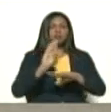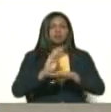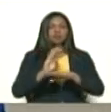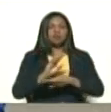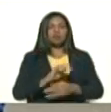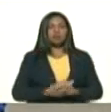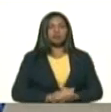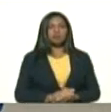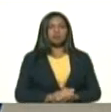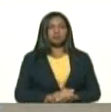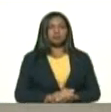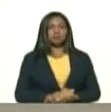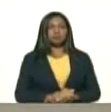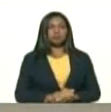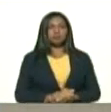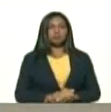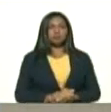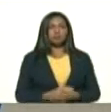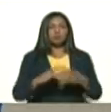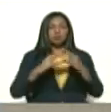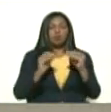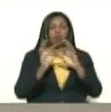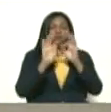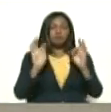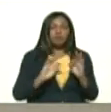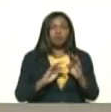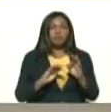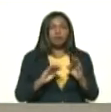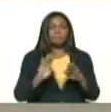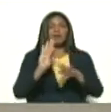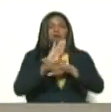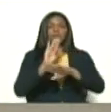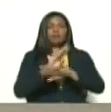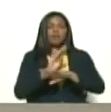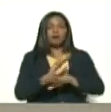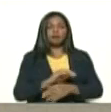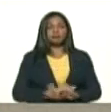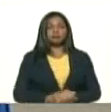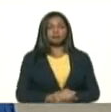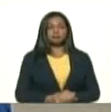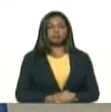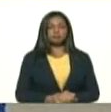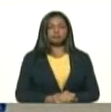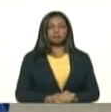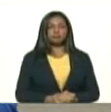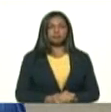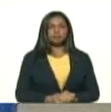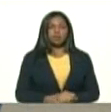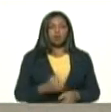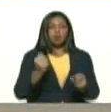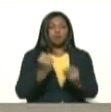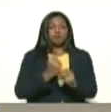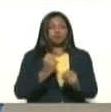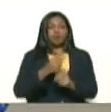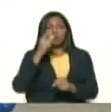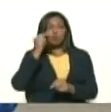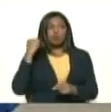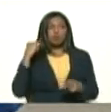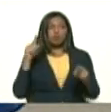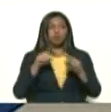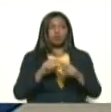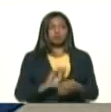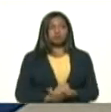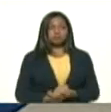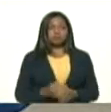protección, todos los mecanismos para proteger a los trabajadores y